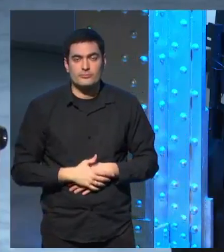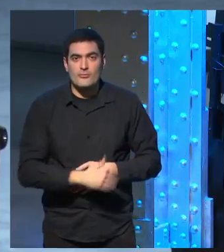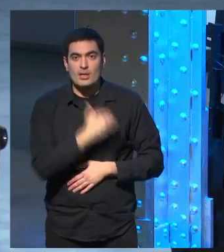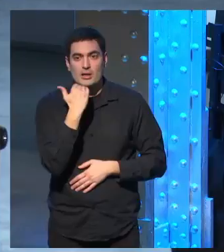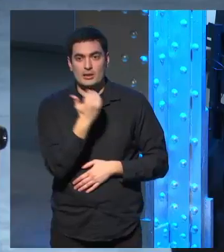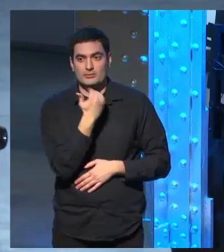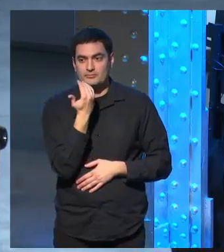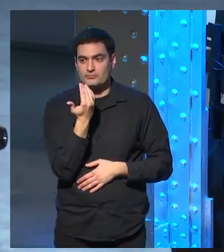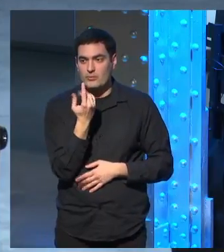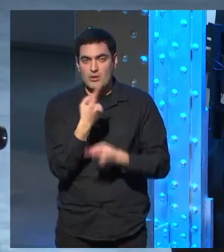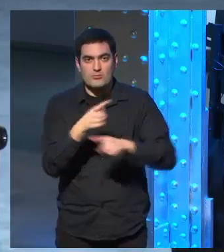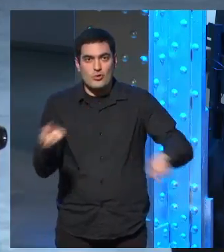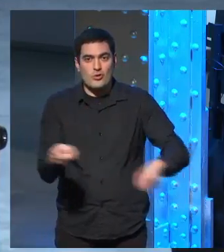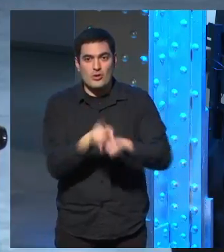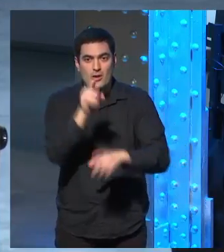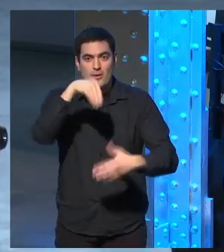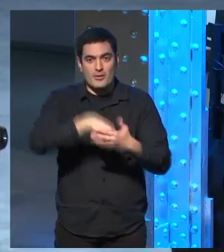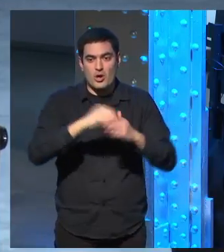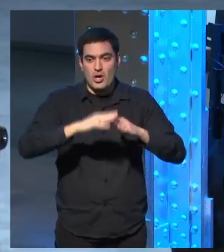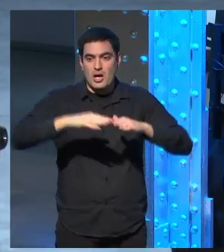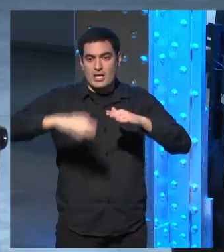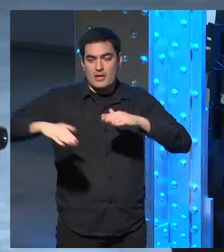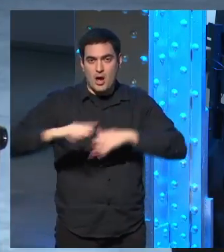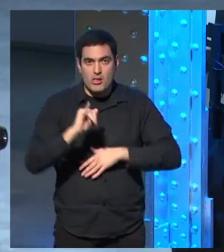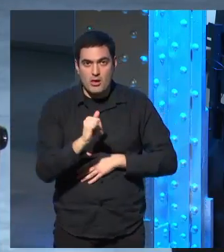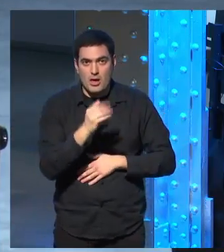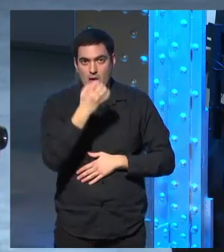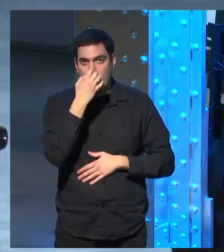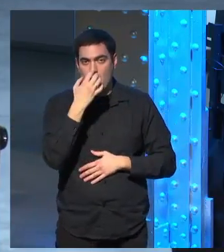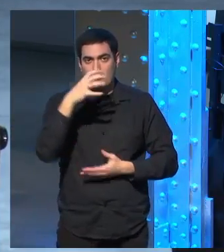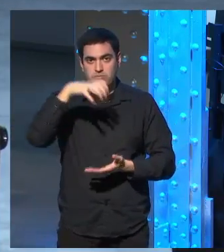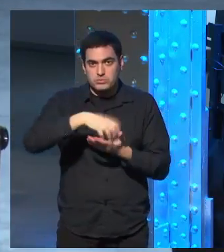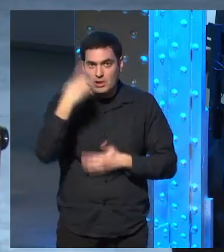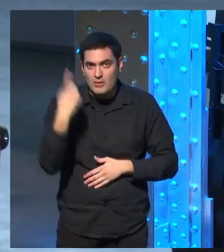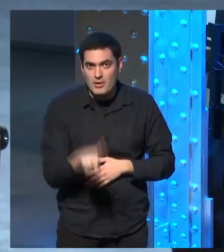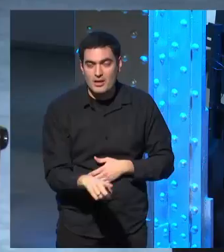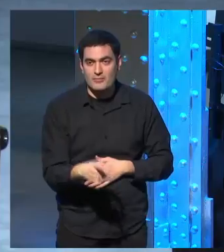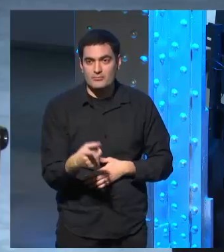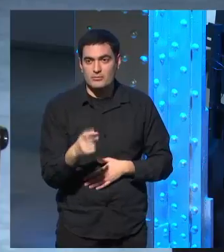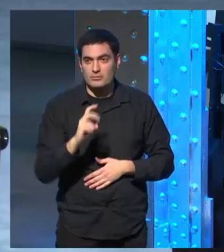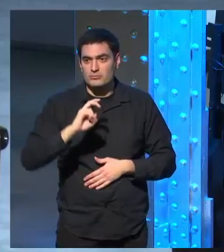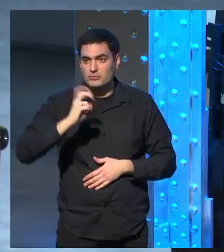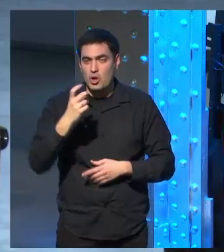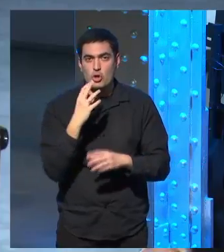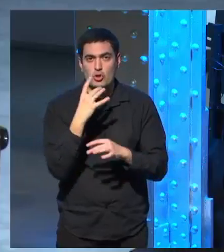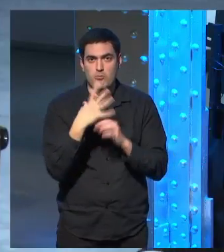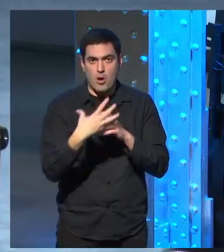una broma que tiene incluso música, que imita música de circo, con efectos de glissando de trombón,